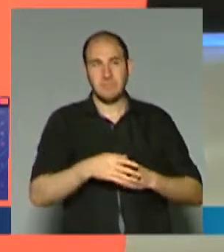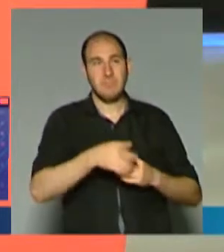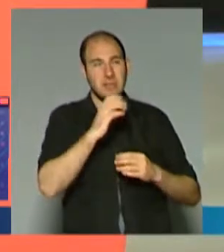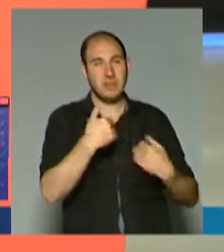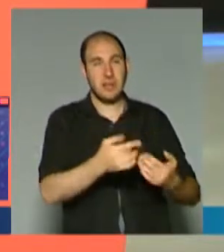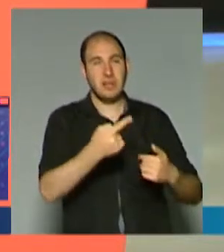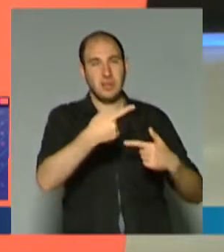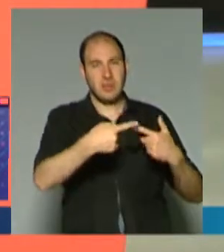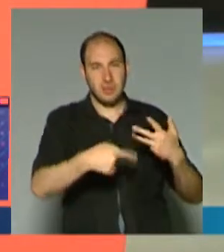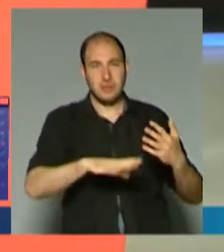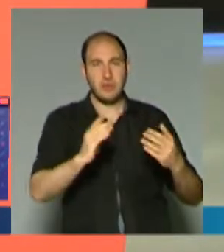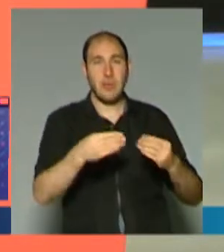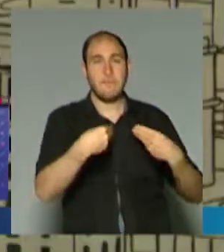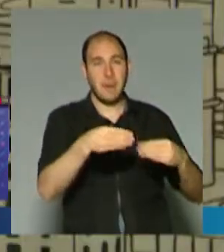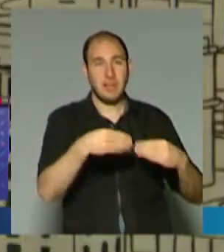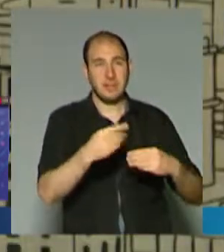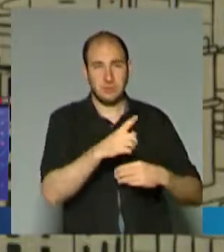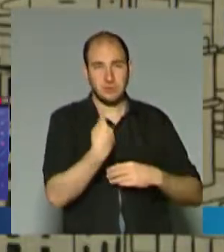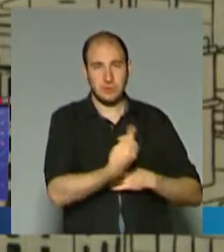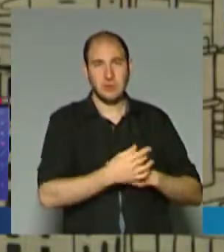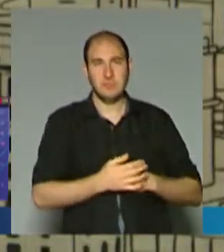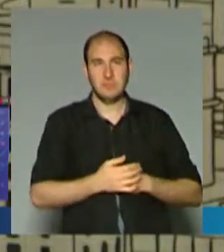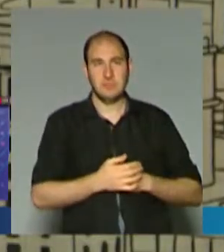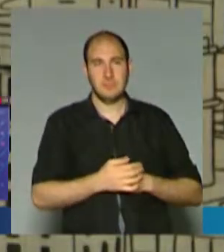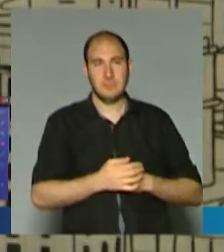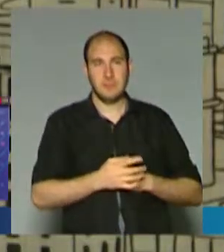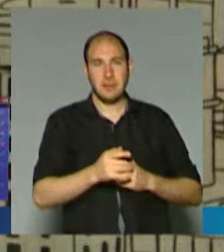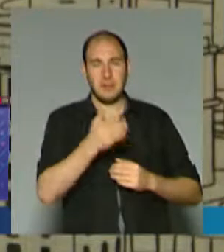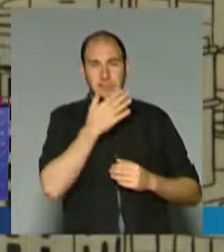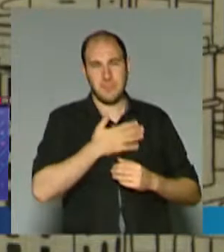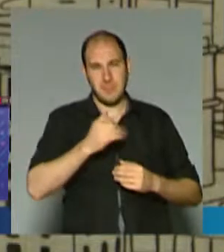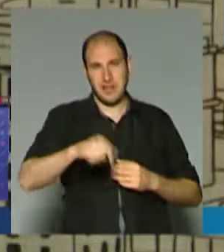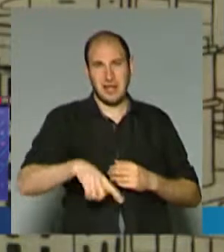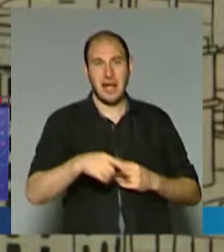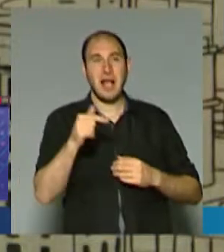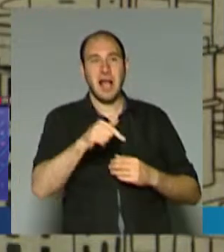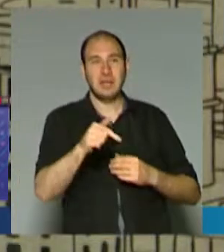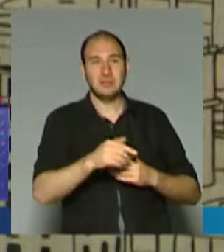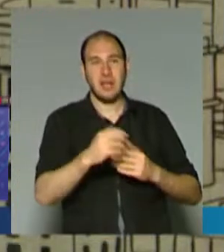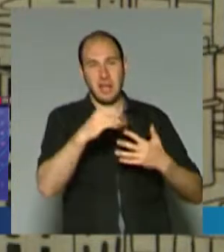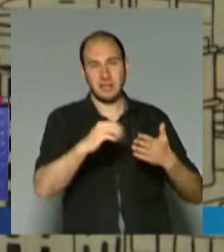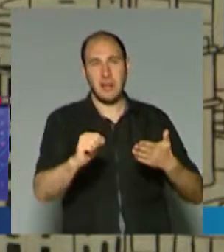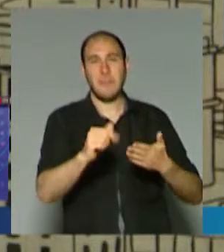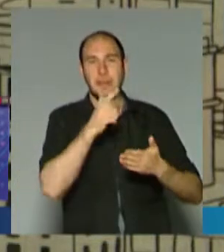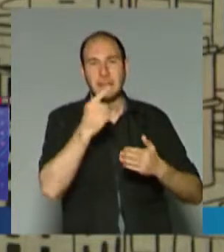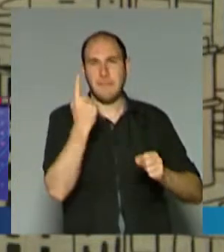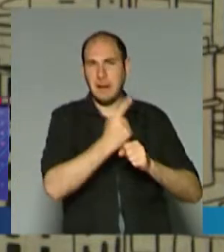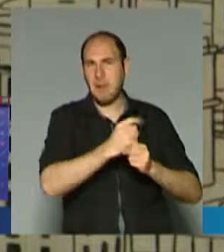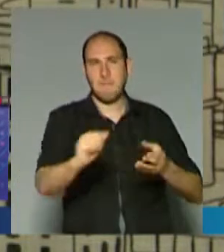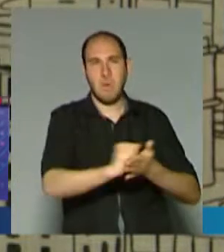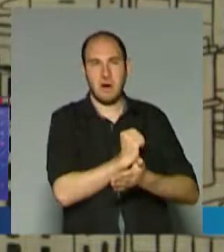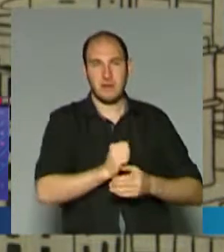Que te dan el vaso descartable. Todos los elementos de Tergopol para nosotros, en criollo, digamos, esos están en la lista como uno de los